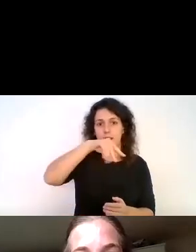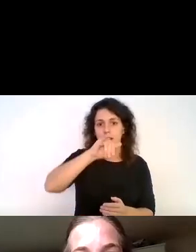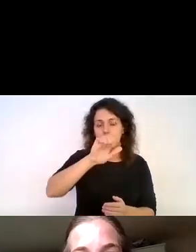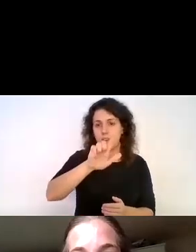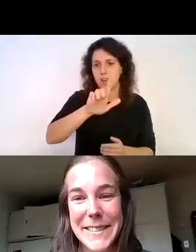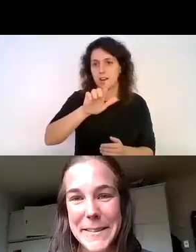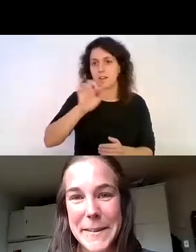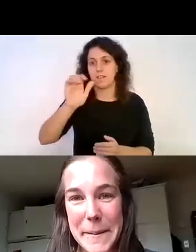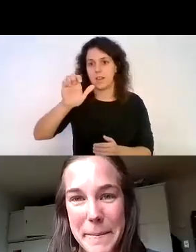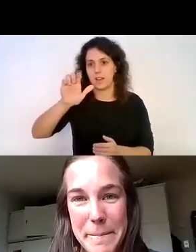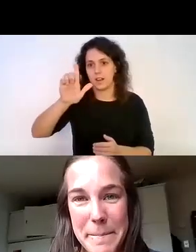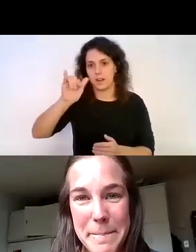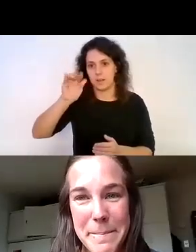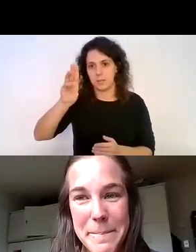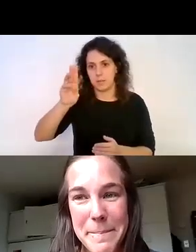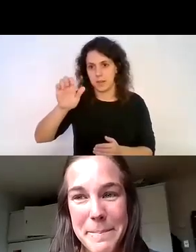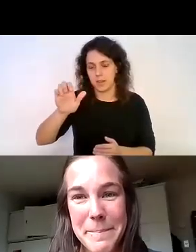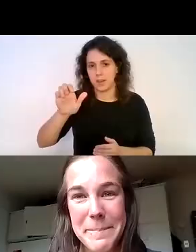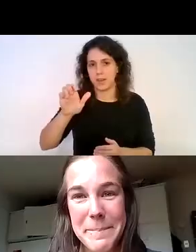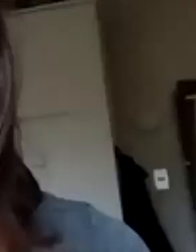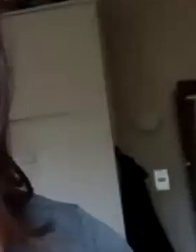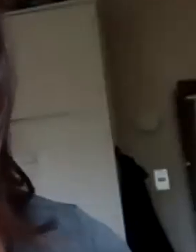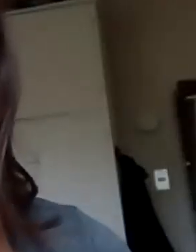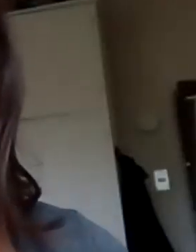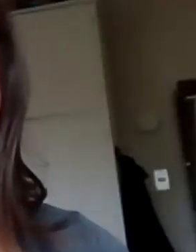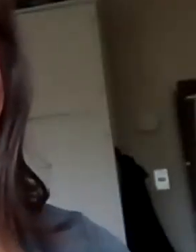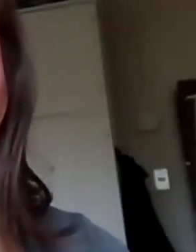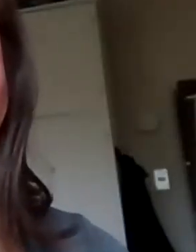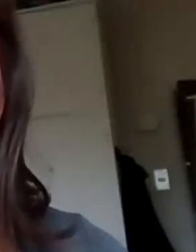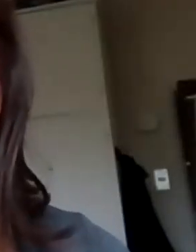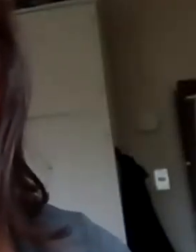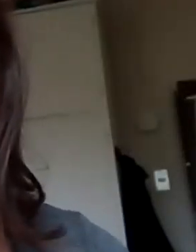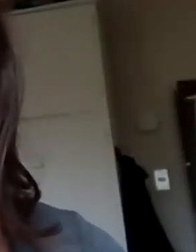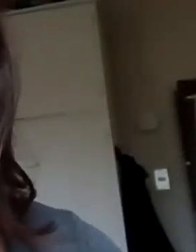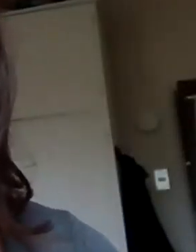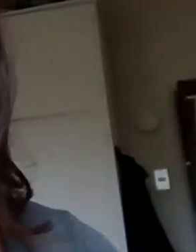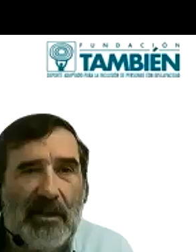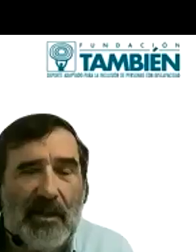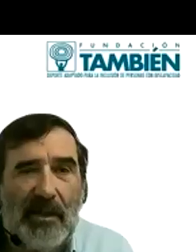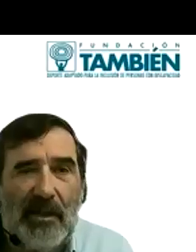Felipe activar vuestras cámaras aquí estamos